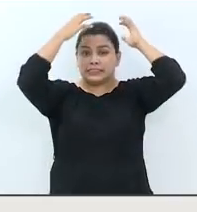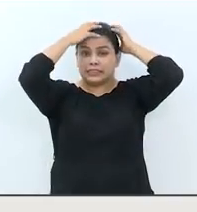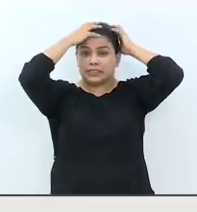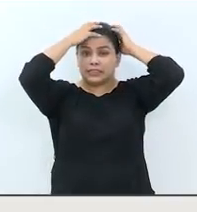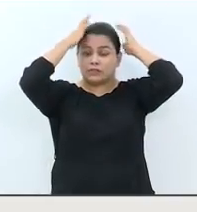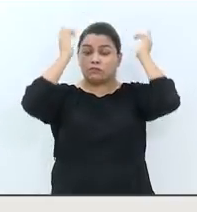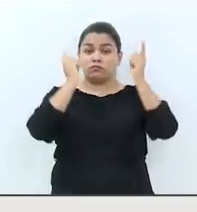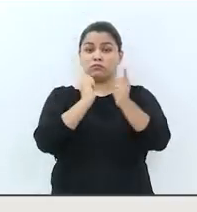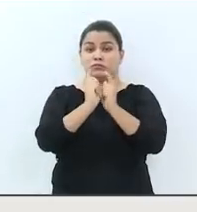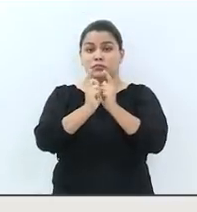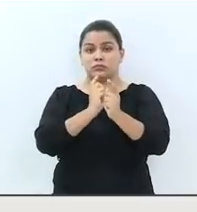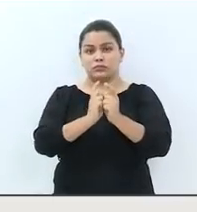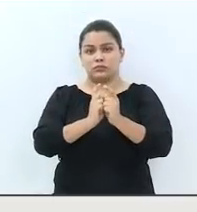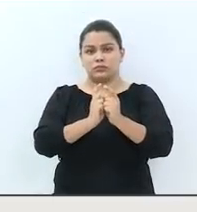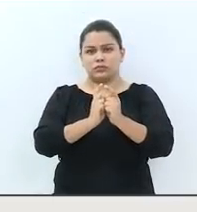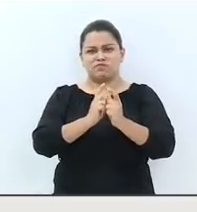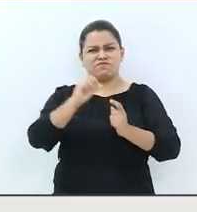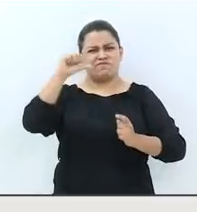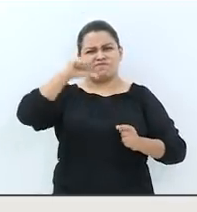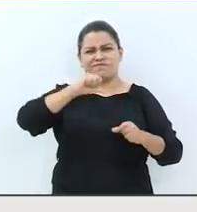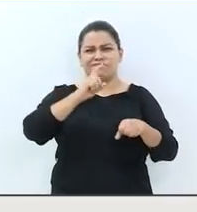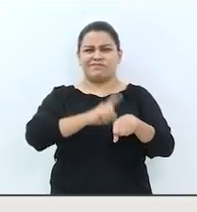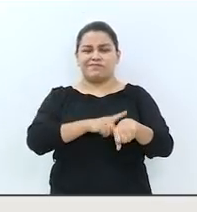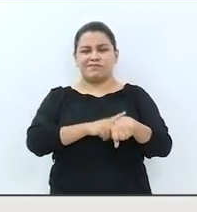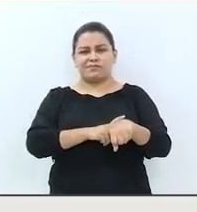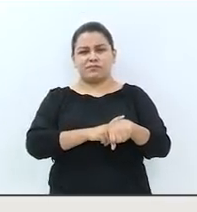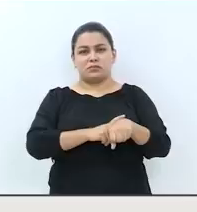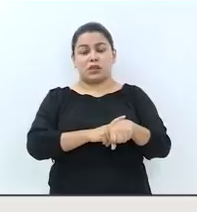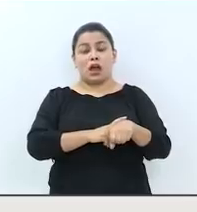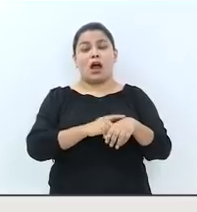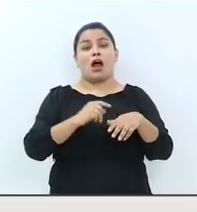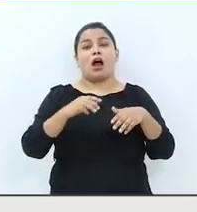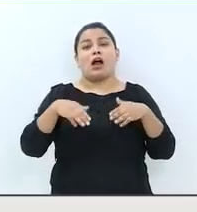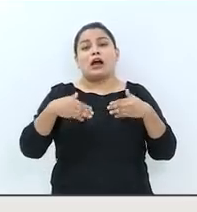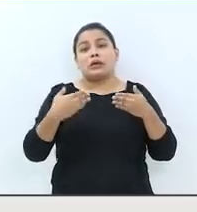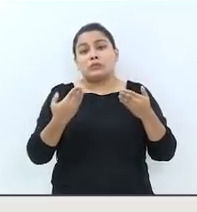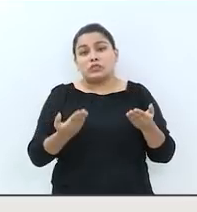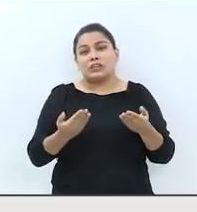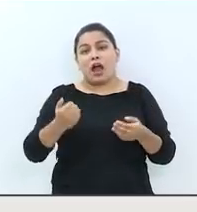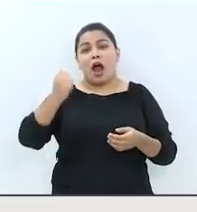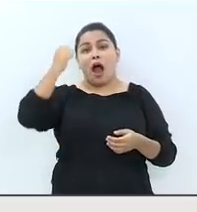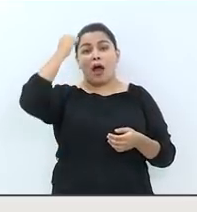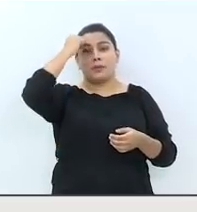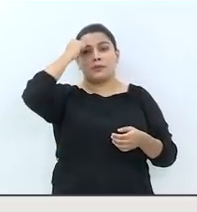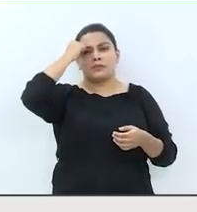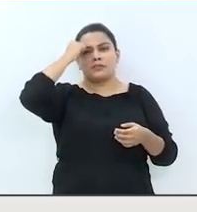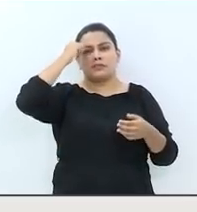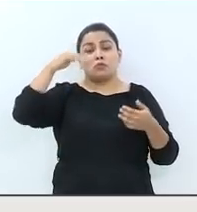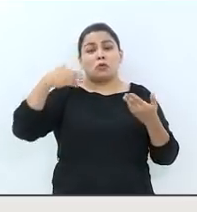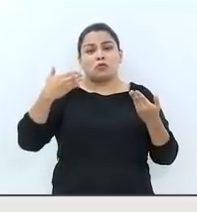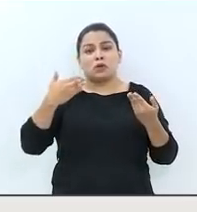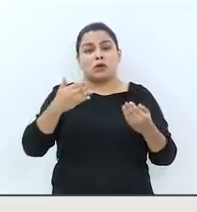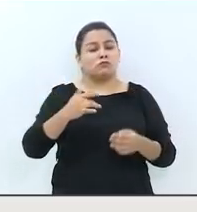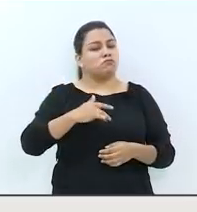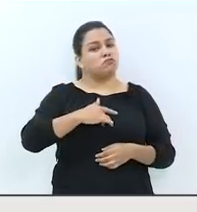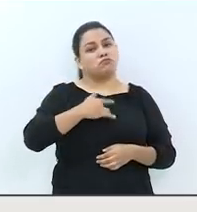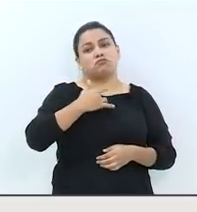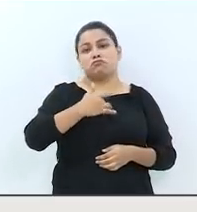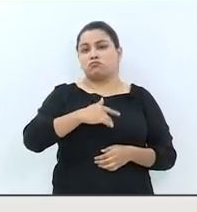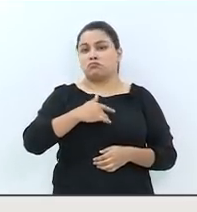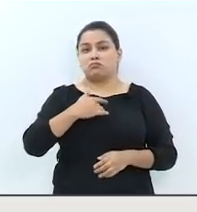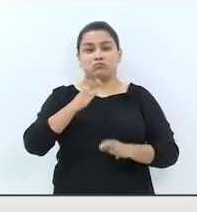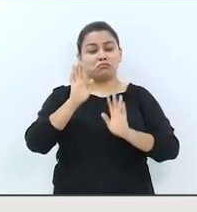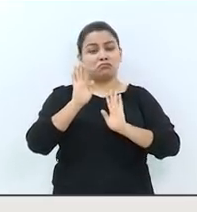hace es asociar un mal momento y por qué no aprendí, justamente porque no me sentía respetada, no me sentía como un